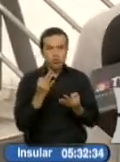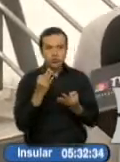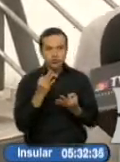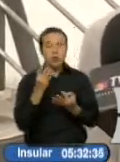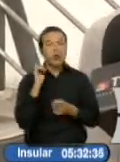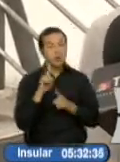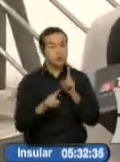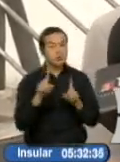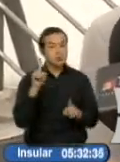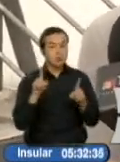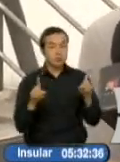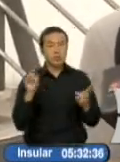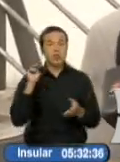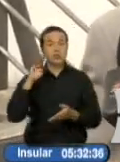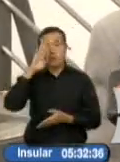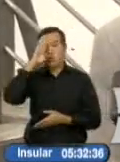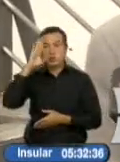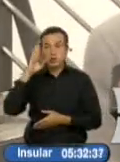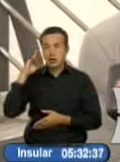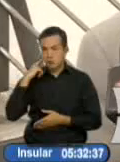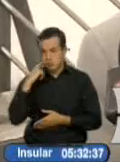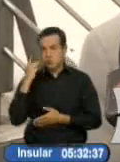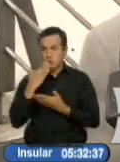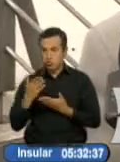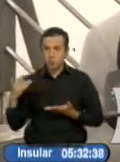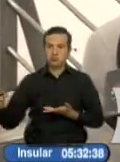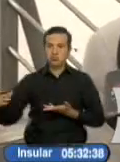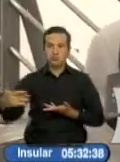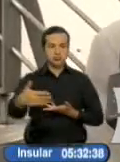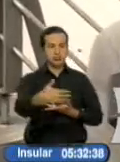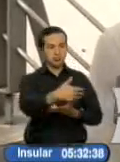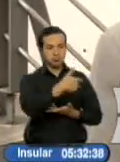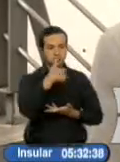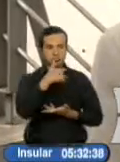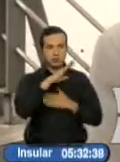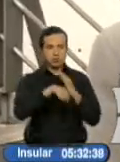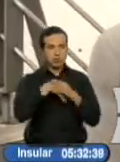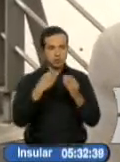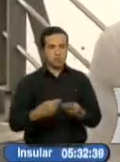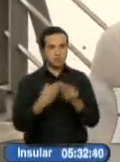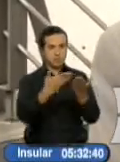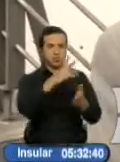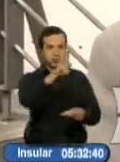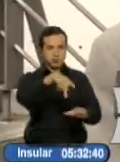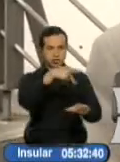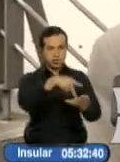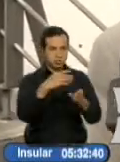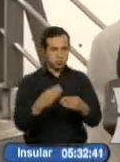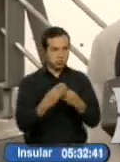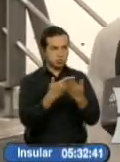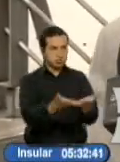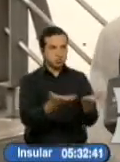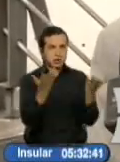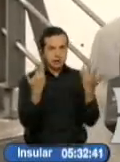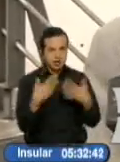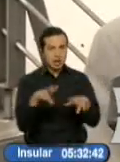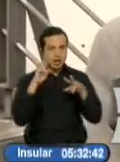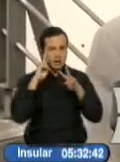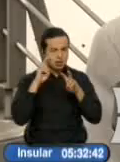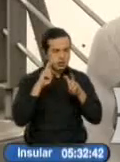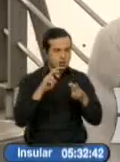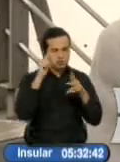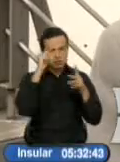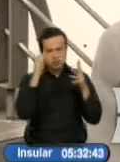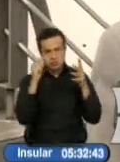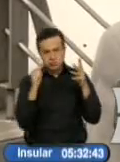de varios miembros policiales que vinieron, se presentaron, entregaron la evidencia a los peritos, se aperturaron todos los